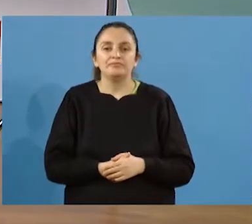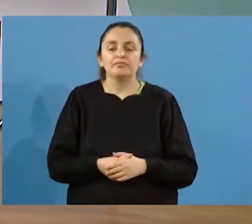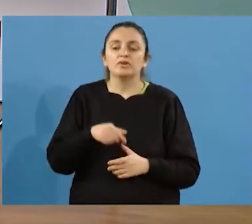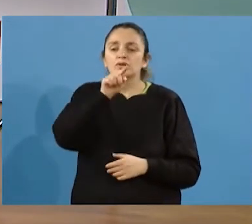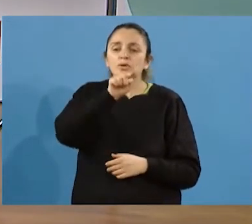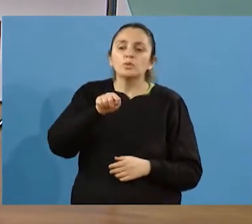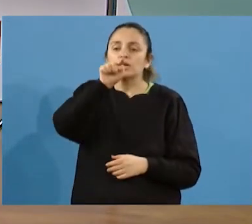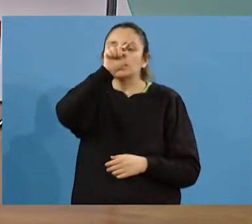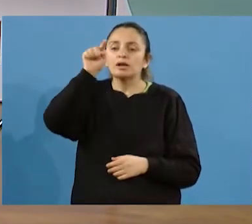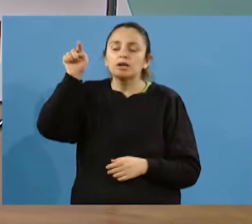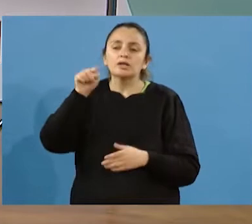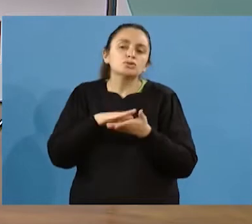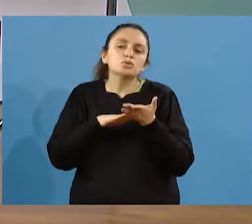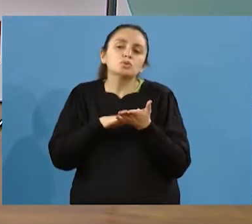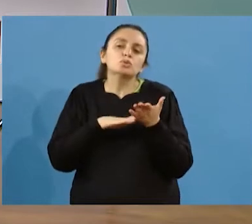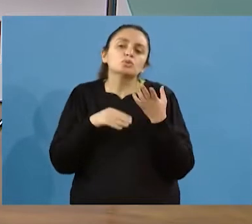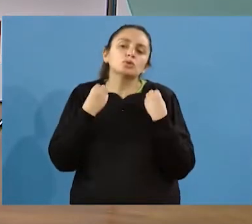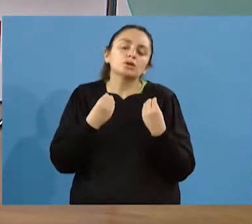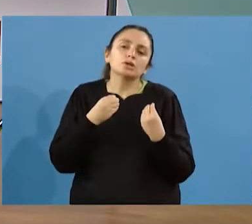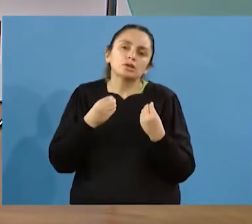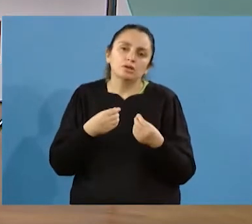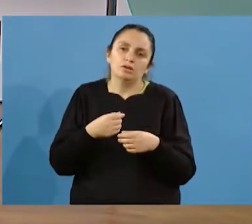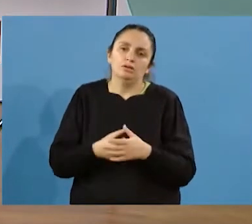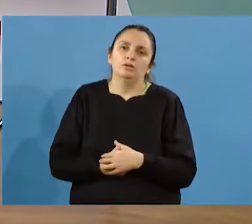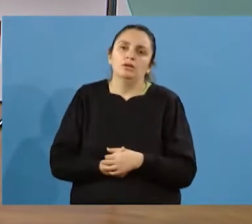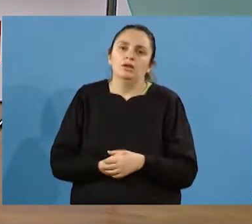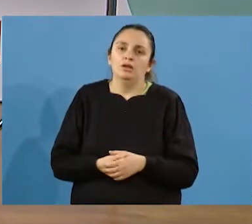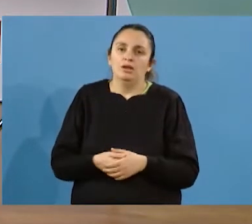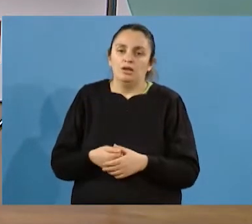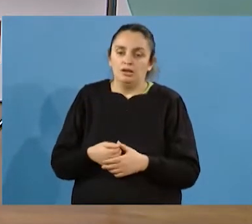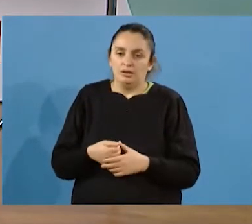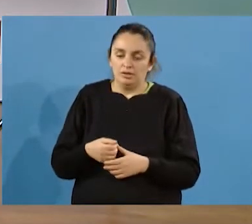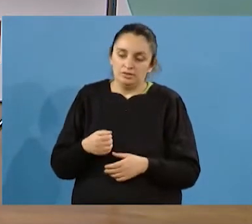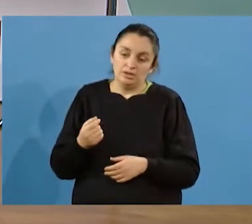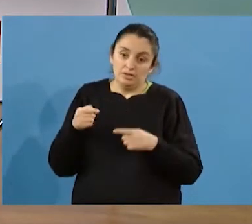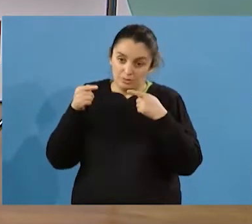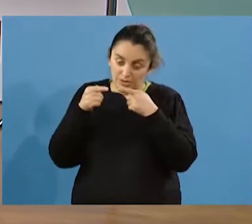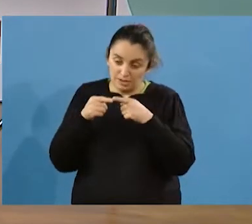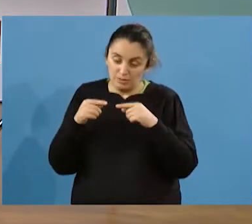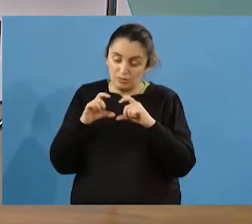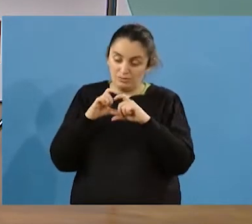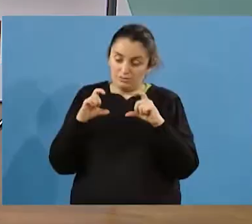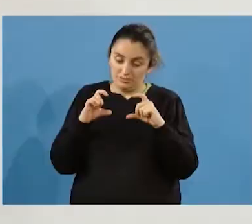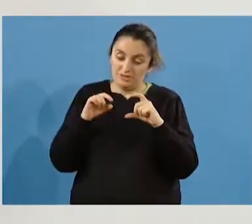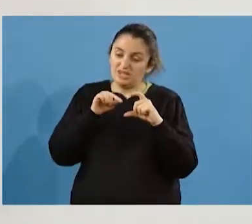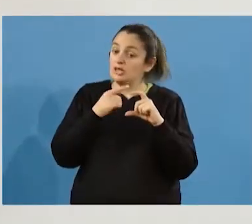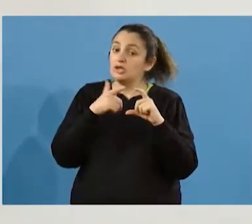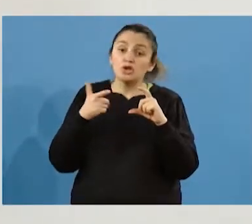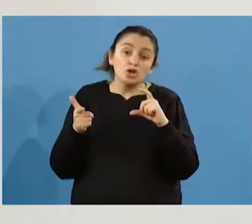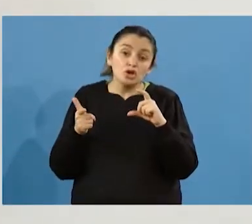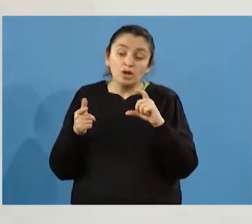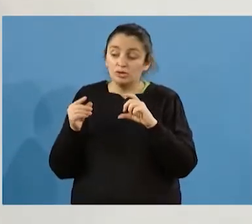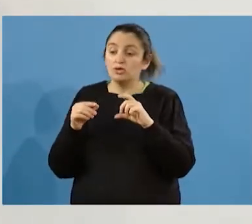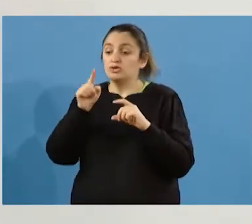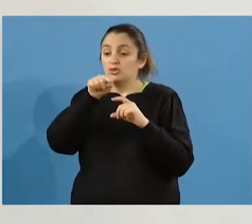es justamente hacer esto es encontrar la base de esa potencia teniendo el resultado entonces cuál